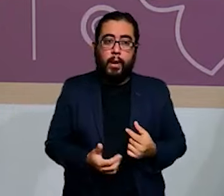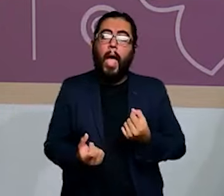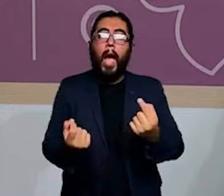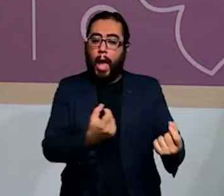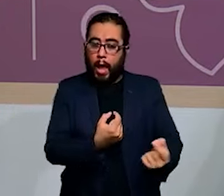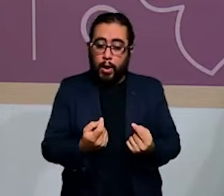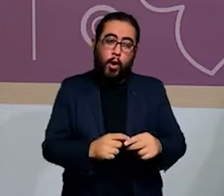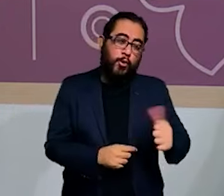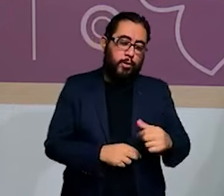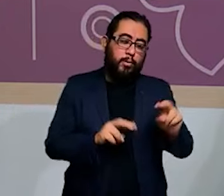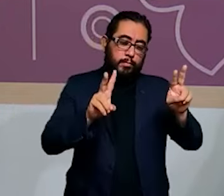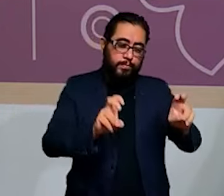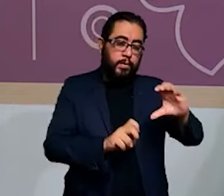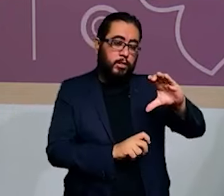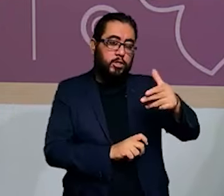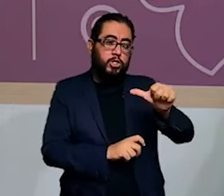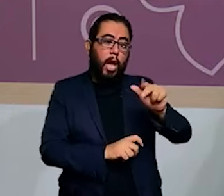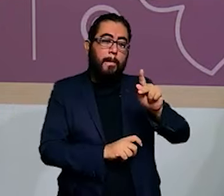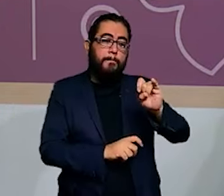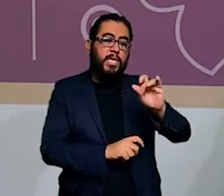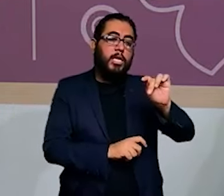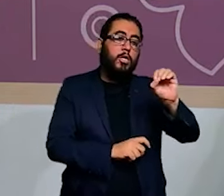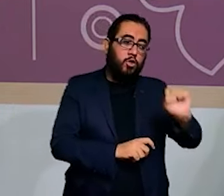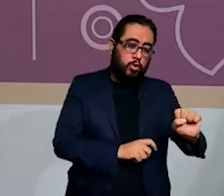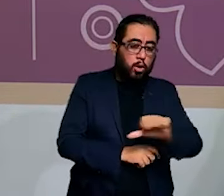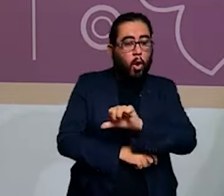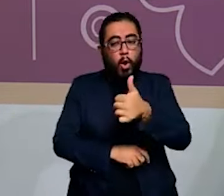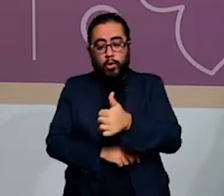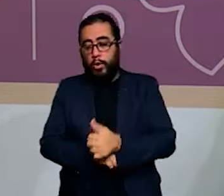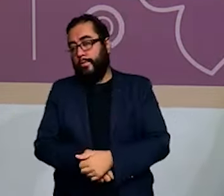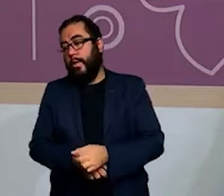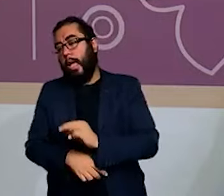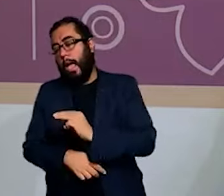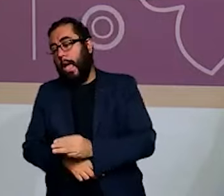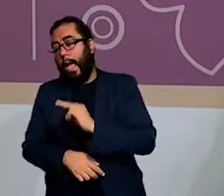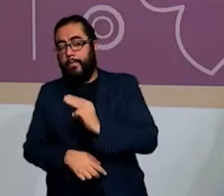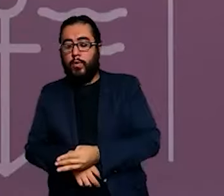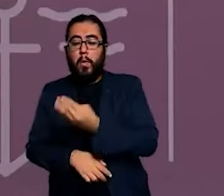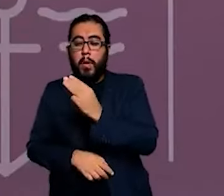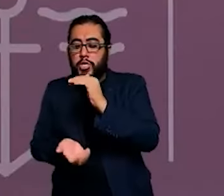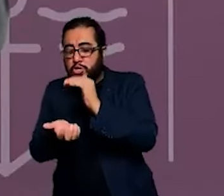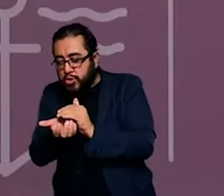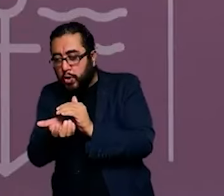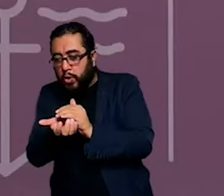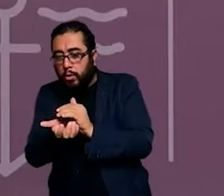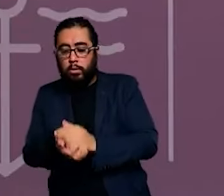identifican como los chapitos y los mayitos, o los chapos y los mayos. Son